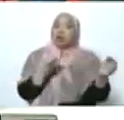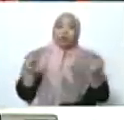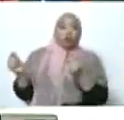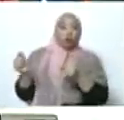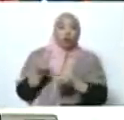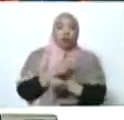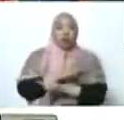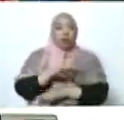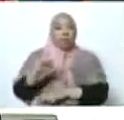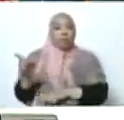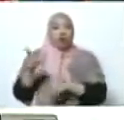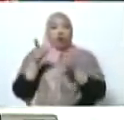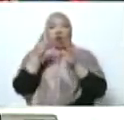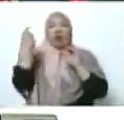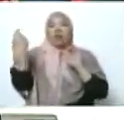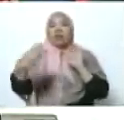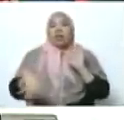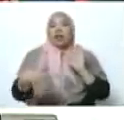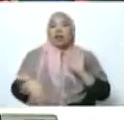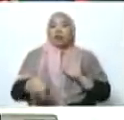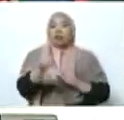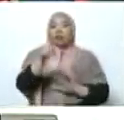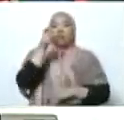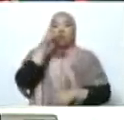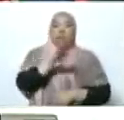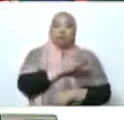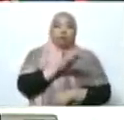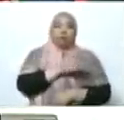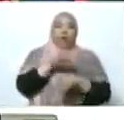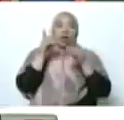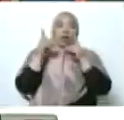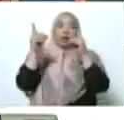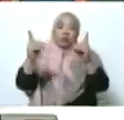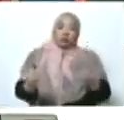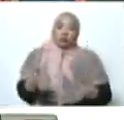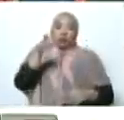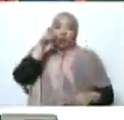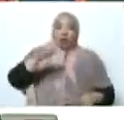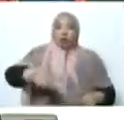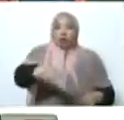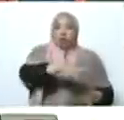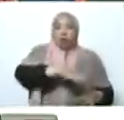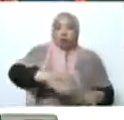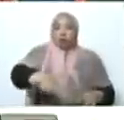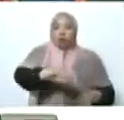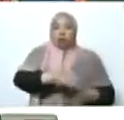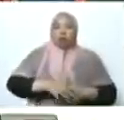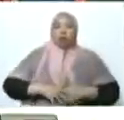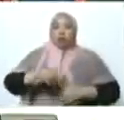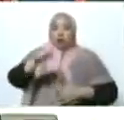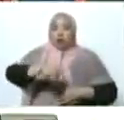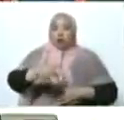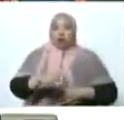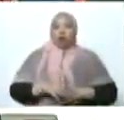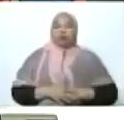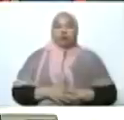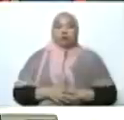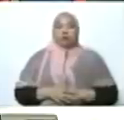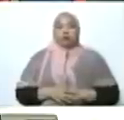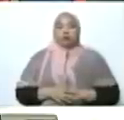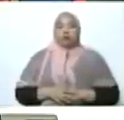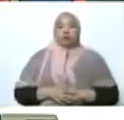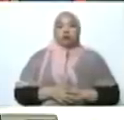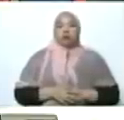discute el derecho que tiene el pueblo de Venezuela a tomar sus propias decisiones, basadas aquí, en esta Constitución.